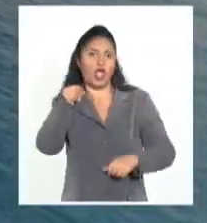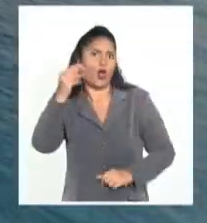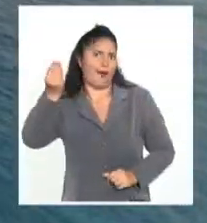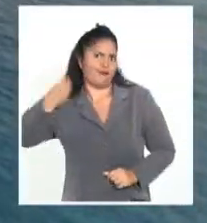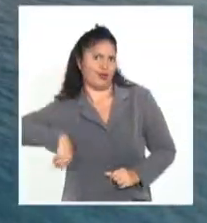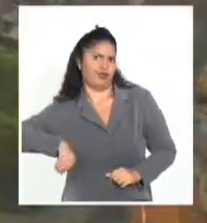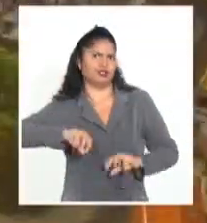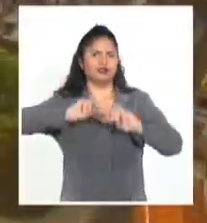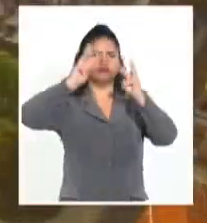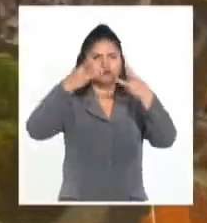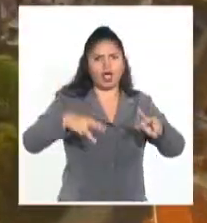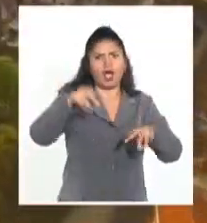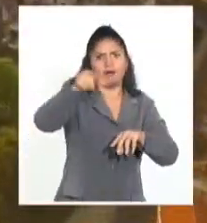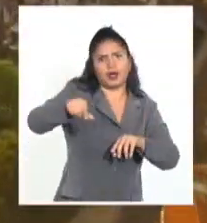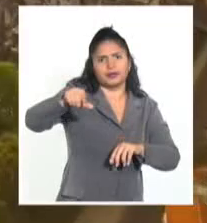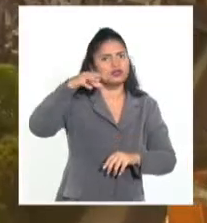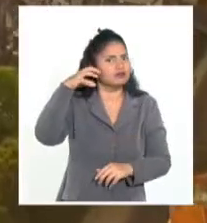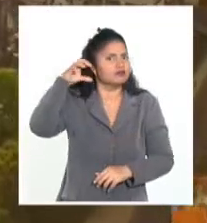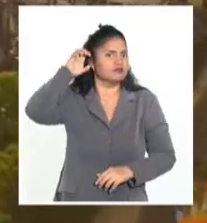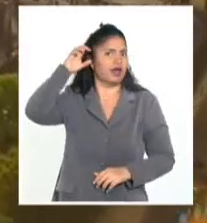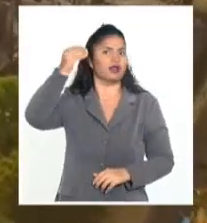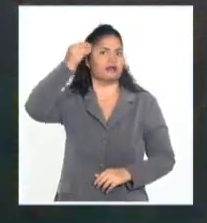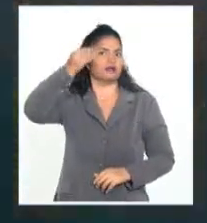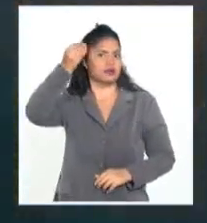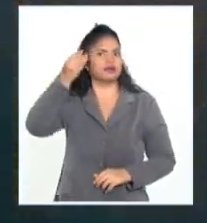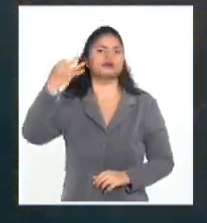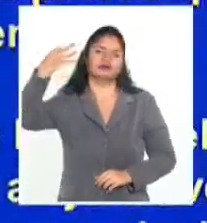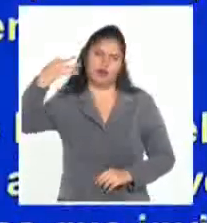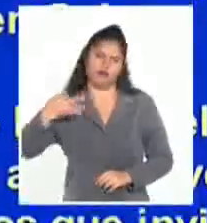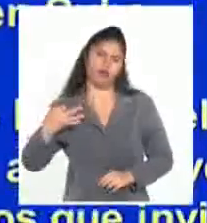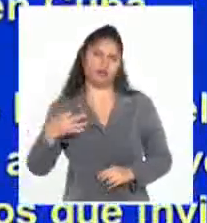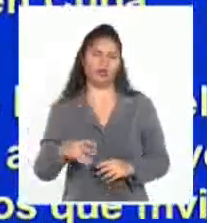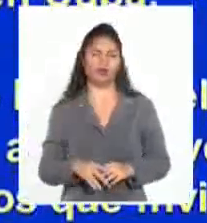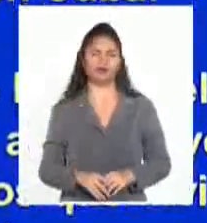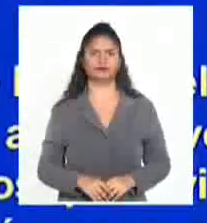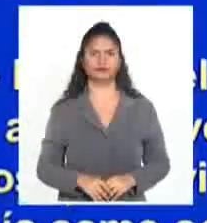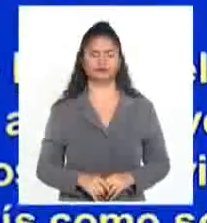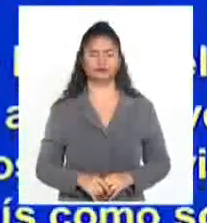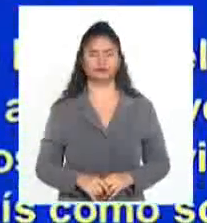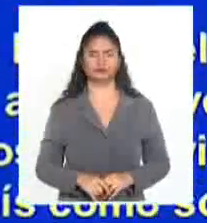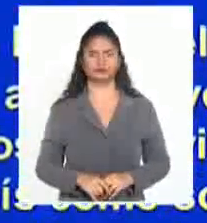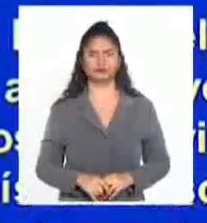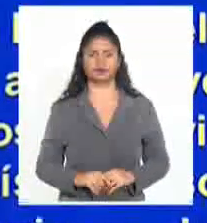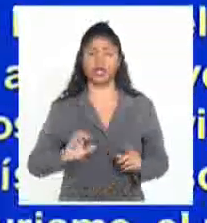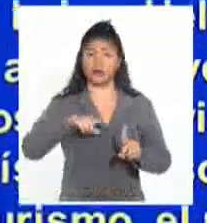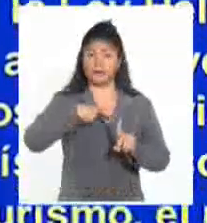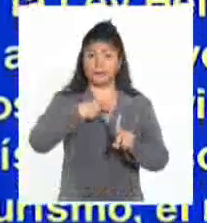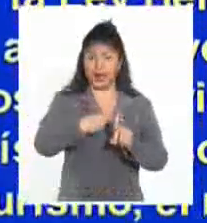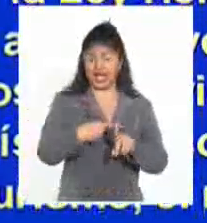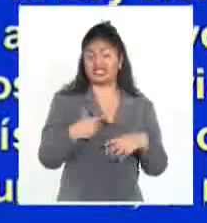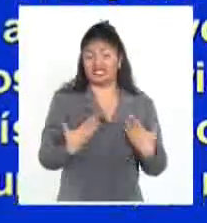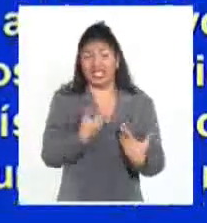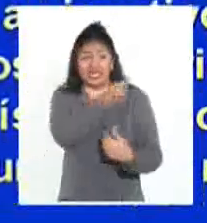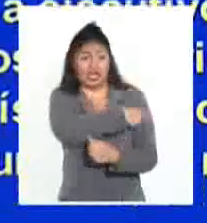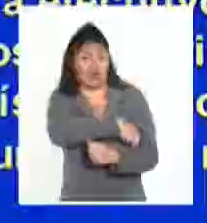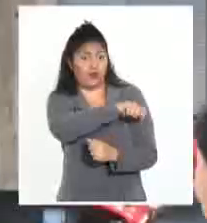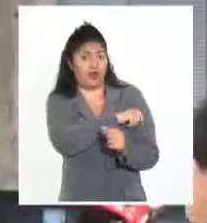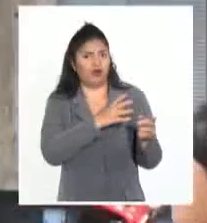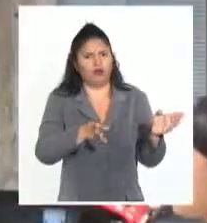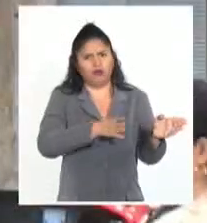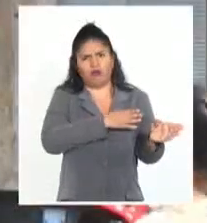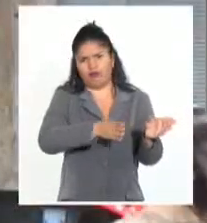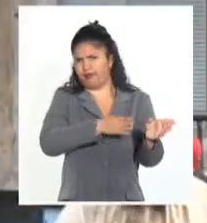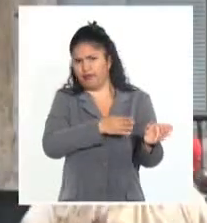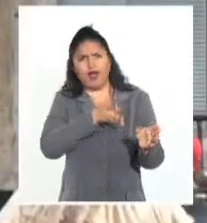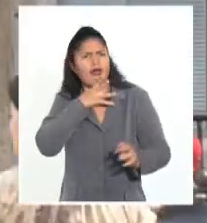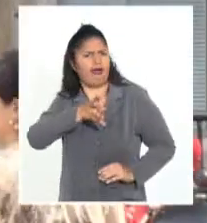caos, a la violencia, la agresión a las autoridades, el terrorismo y la desobediencia civil. En lo que va de año se han registrado más de